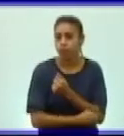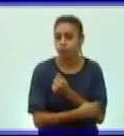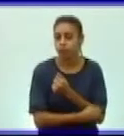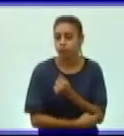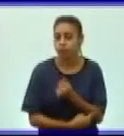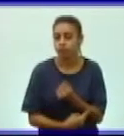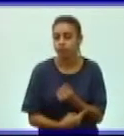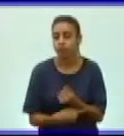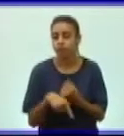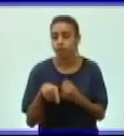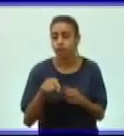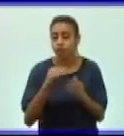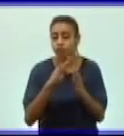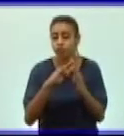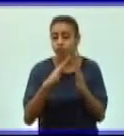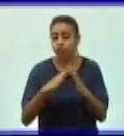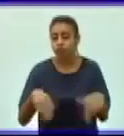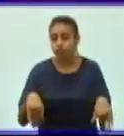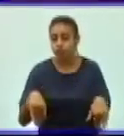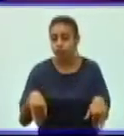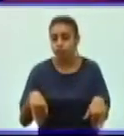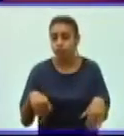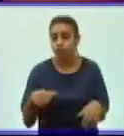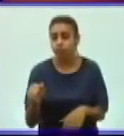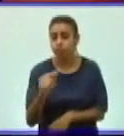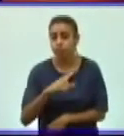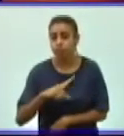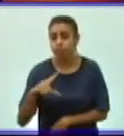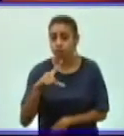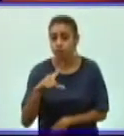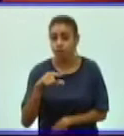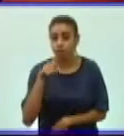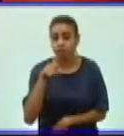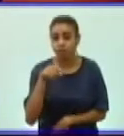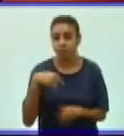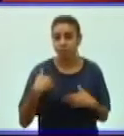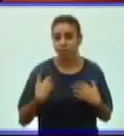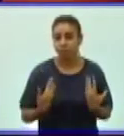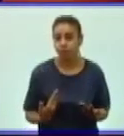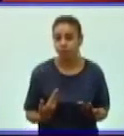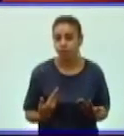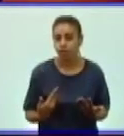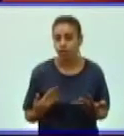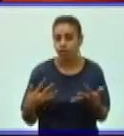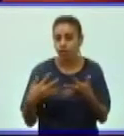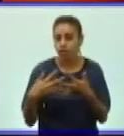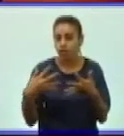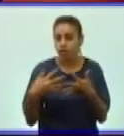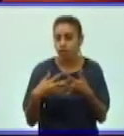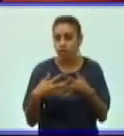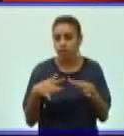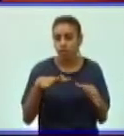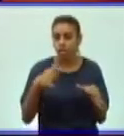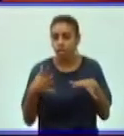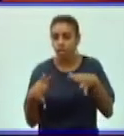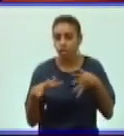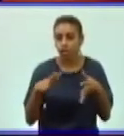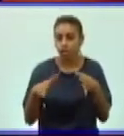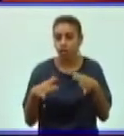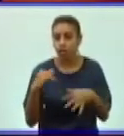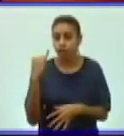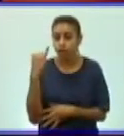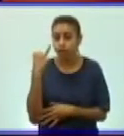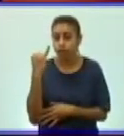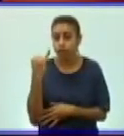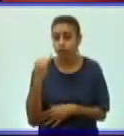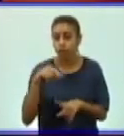consecuencia ese derrumbe del socialismo, lo conversamos en ese encuentro, un desequilibrio en las relaciones internacionales a partir de la desintegración del